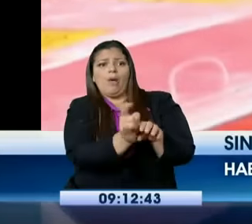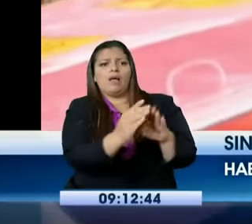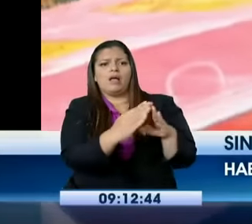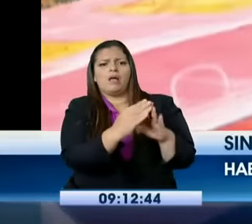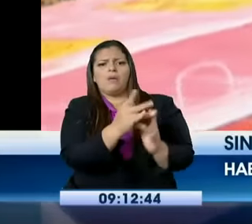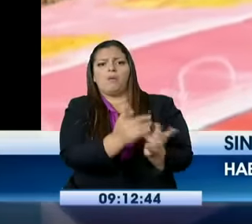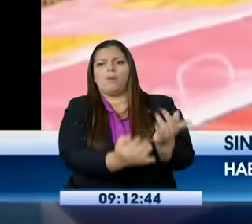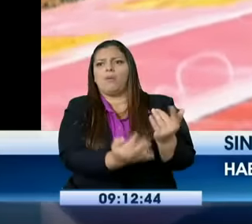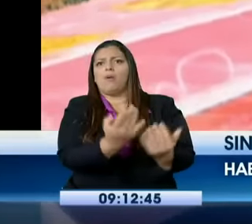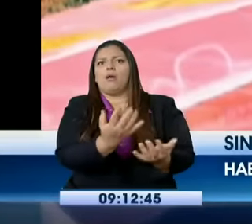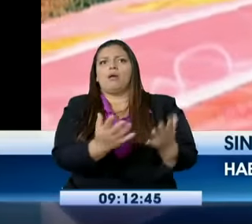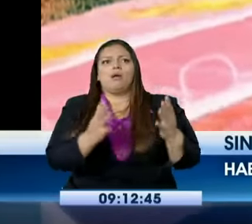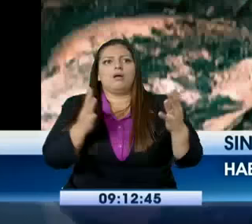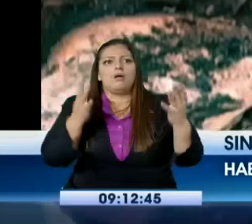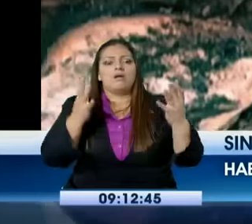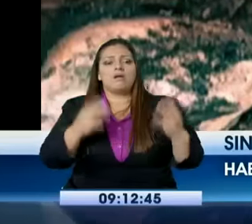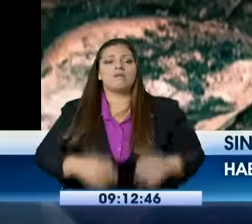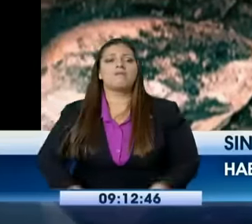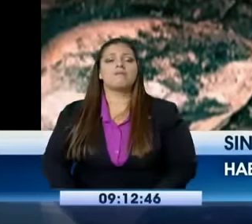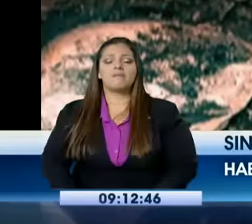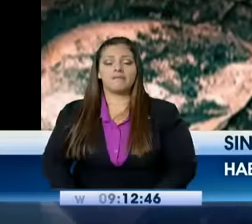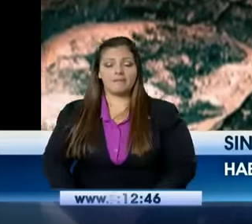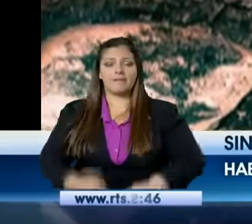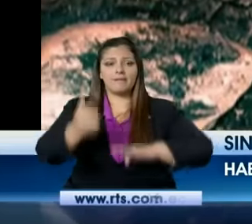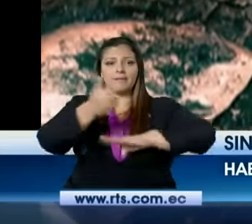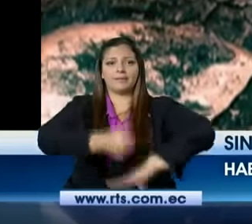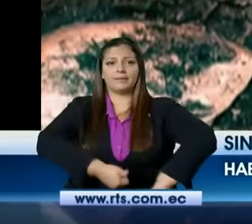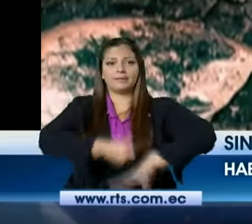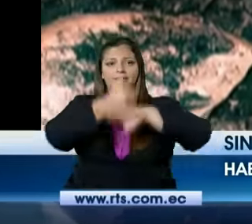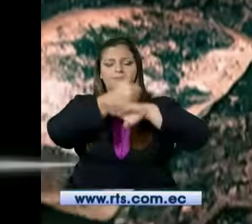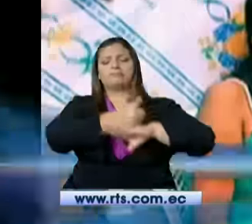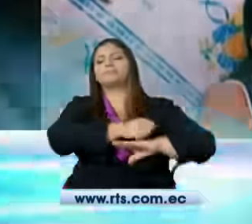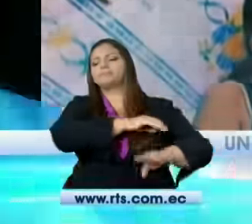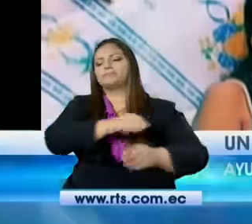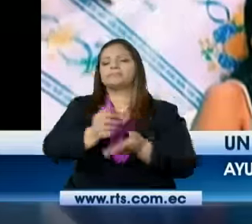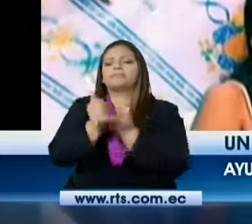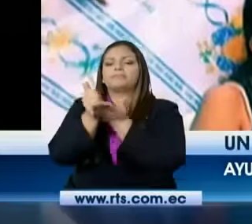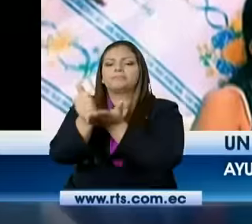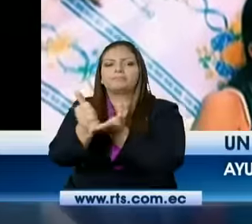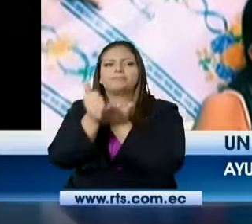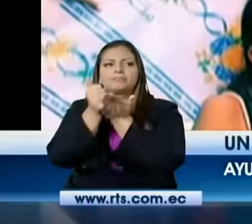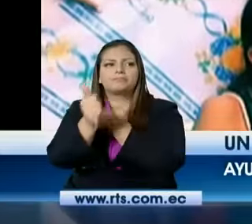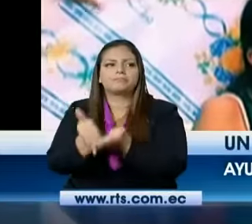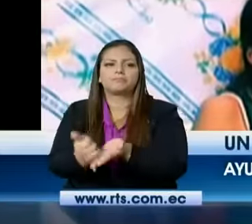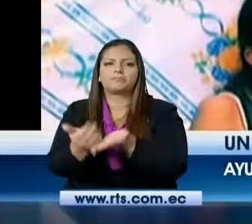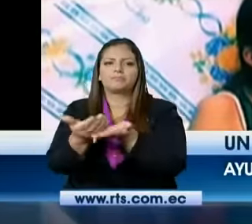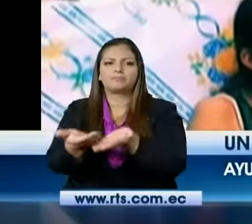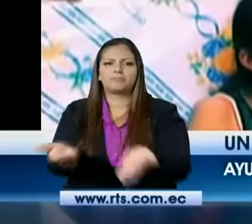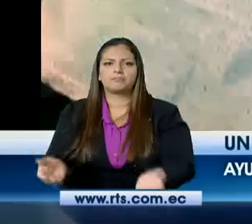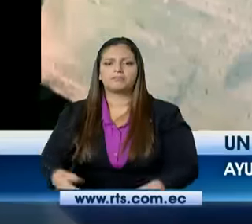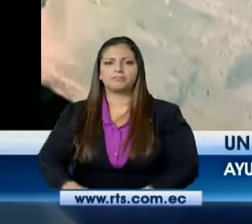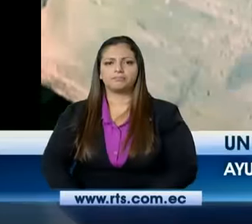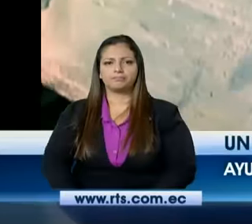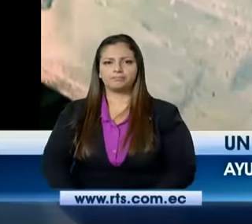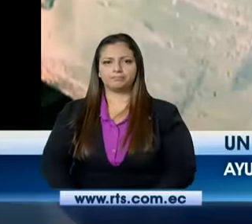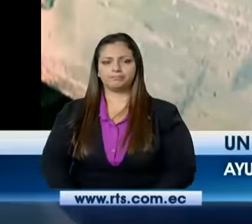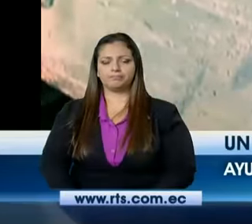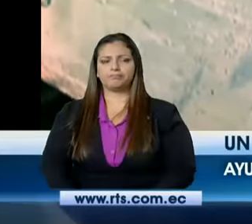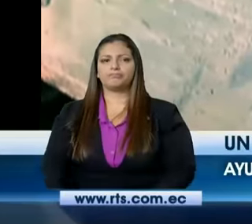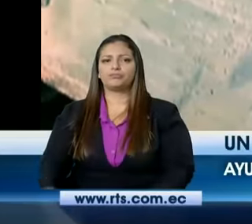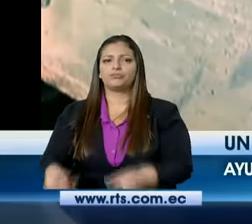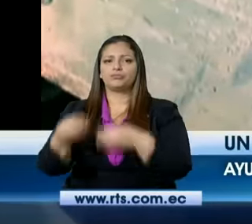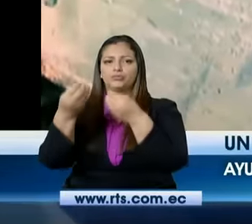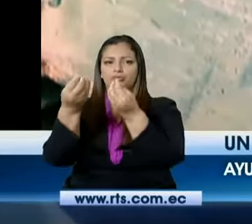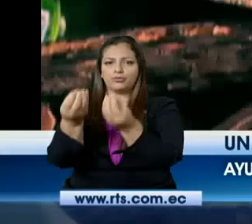Sin embargo, en medio del pesar, autoridades llegaron con artículos de primera necesidad. Para las familias perjudicadas, piden que los ayuden ante